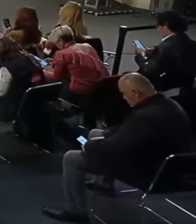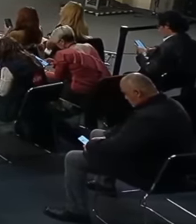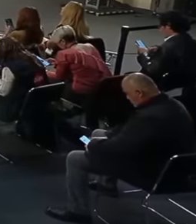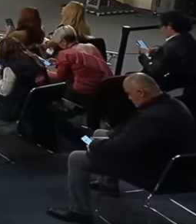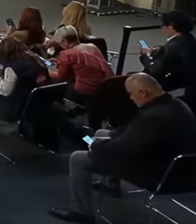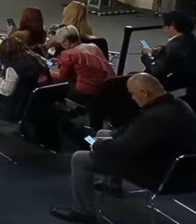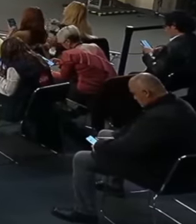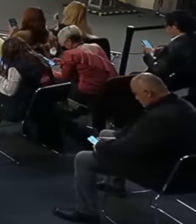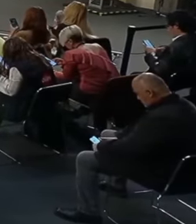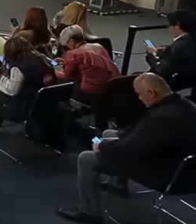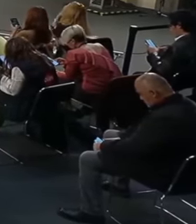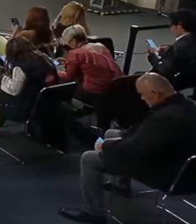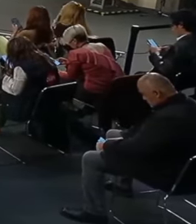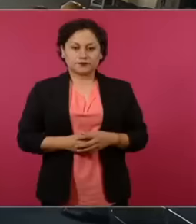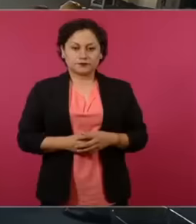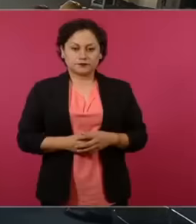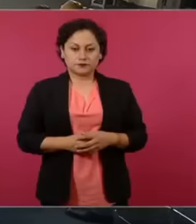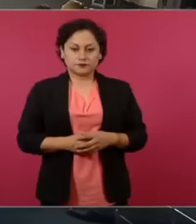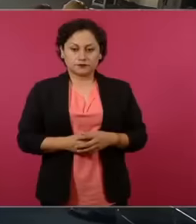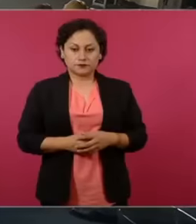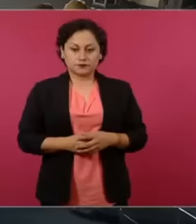y se empezó a trabajar.